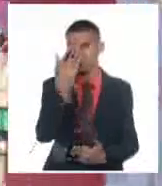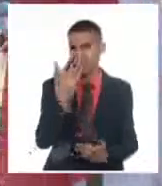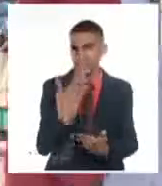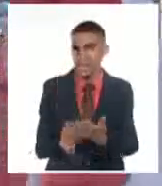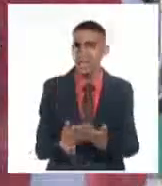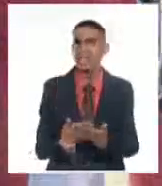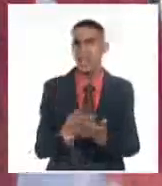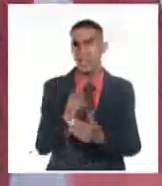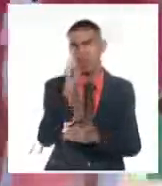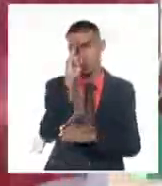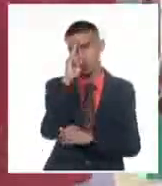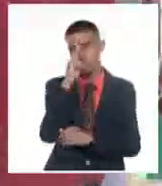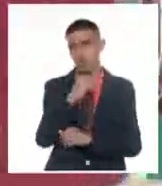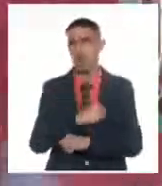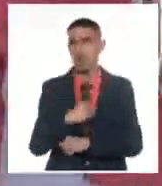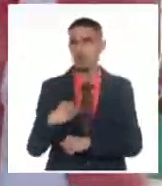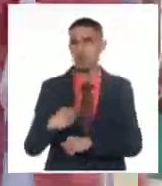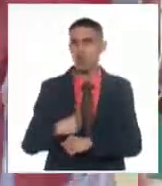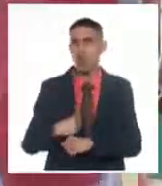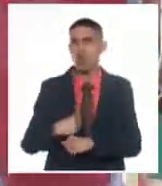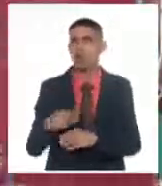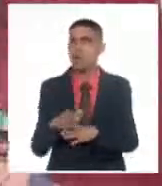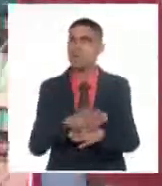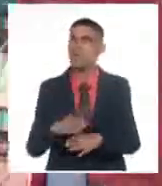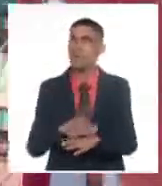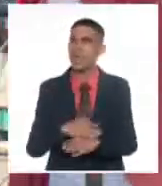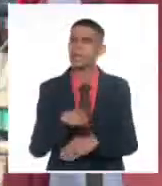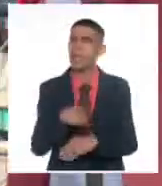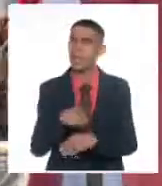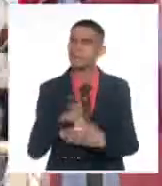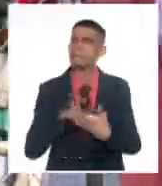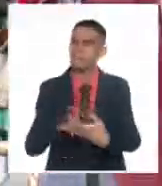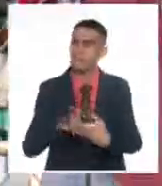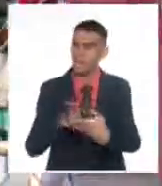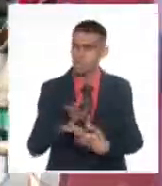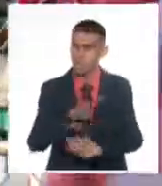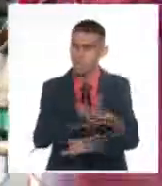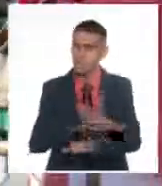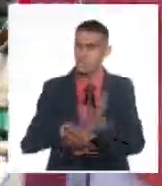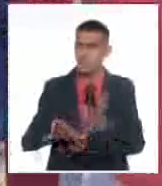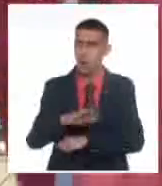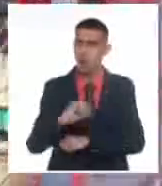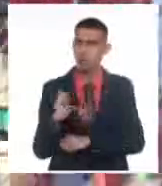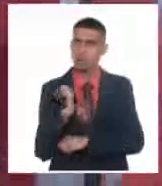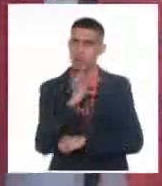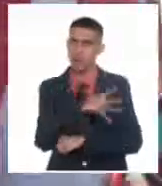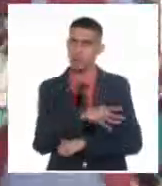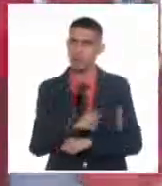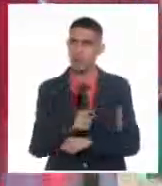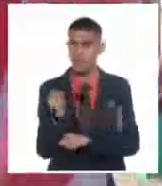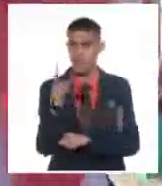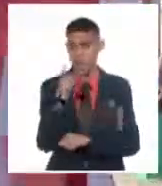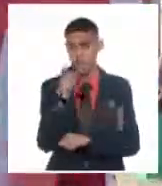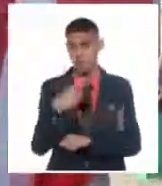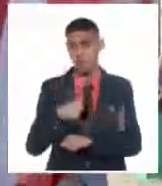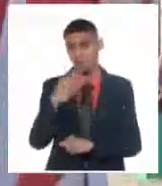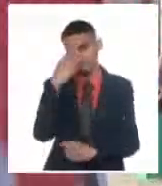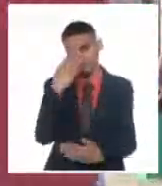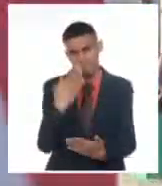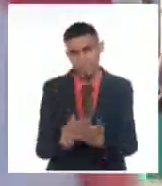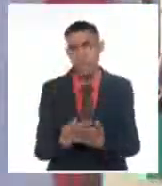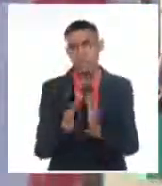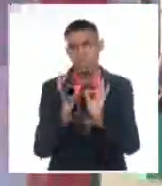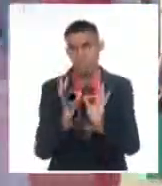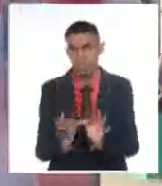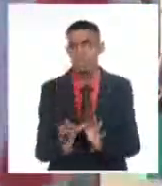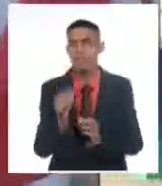batalla. Mis saludos y admiración, amigos. Y finalmente, quiero agradecer a Cuba, a su pueblo, en especial al pueblo